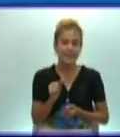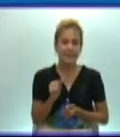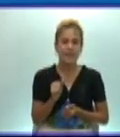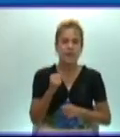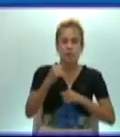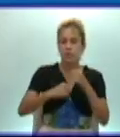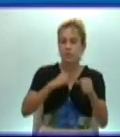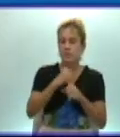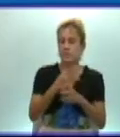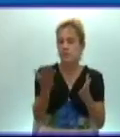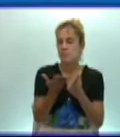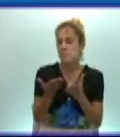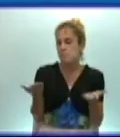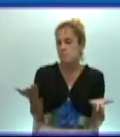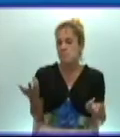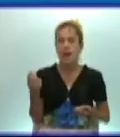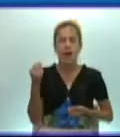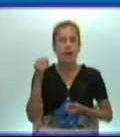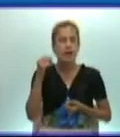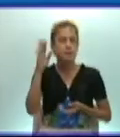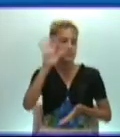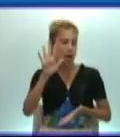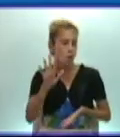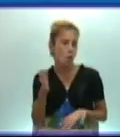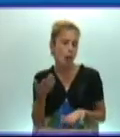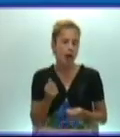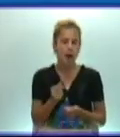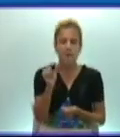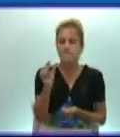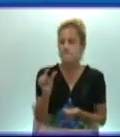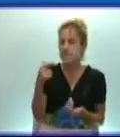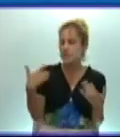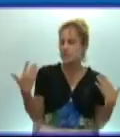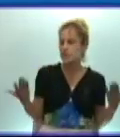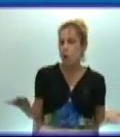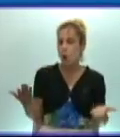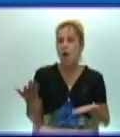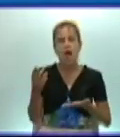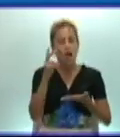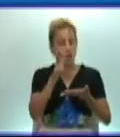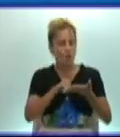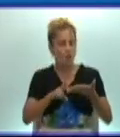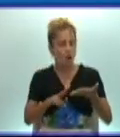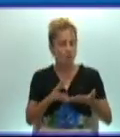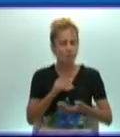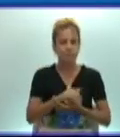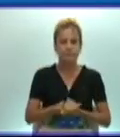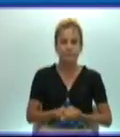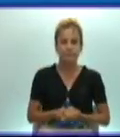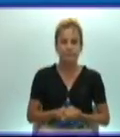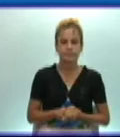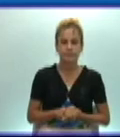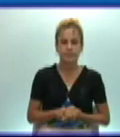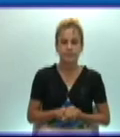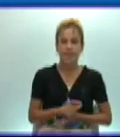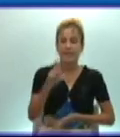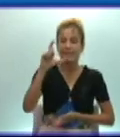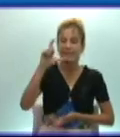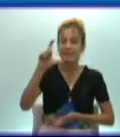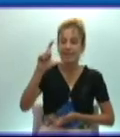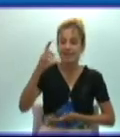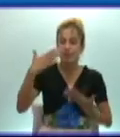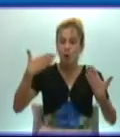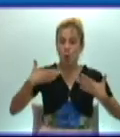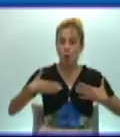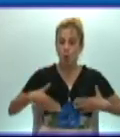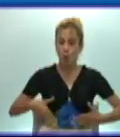para saludar a la persona que la va a recibir, invitándolo a leer el contenido de la misma. El texto o